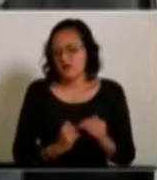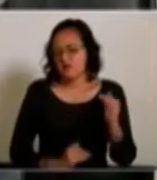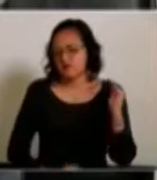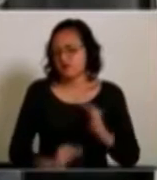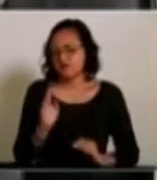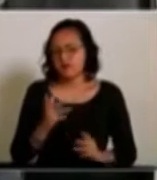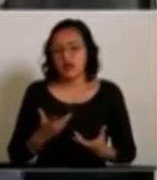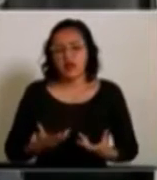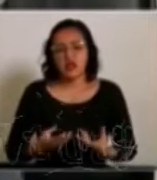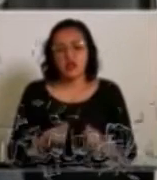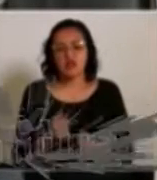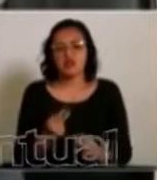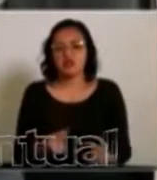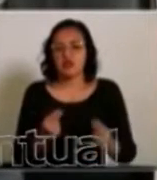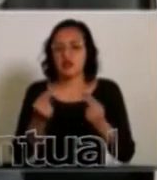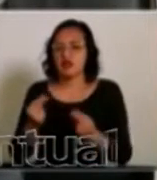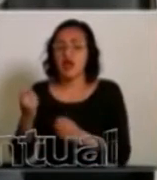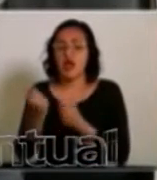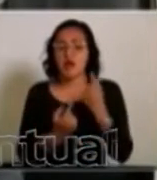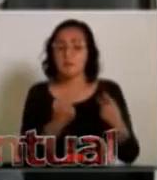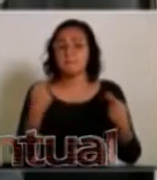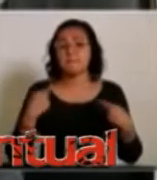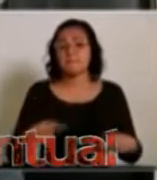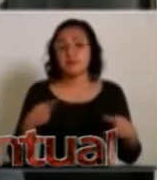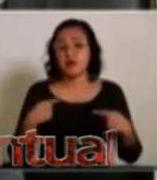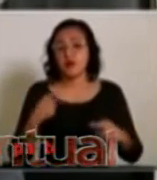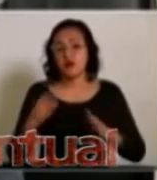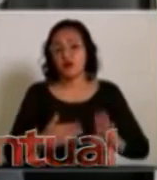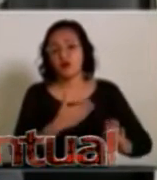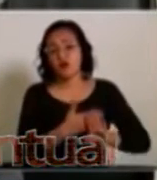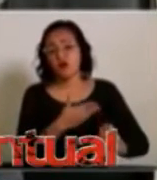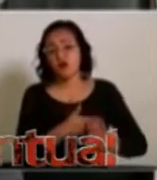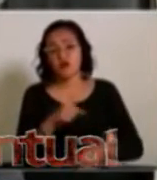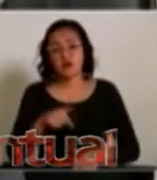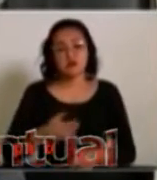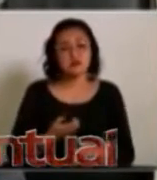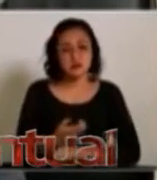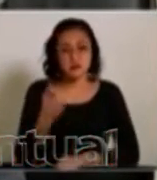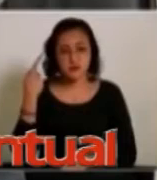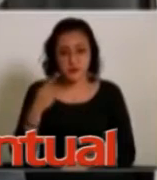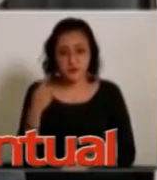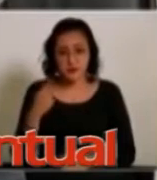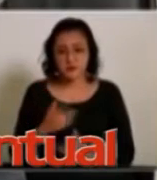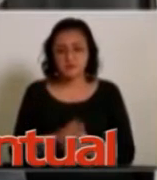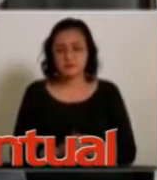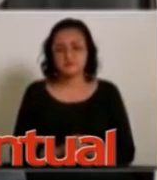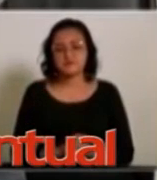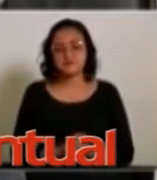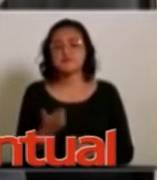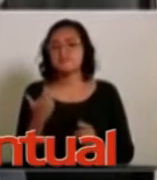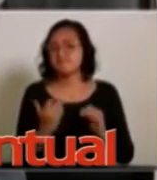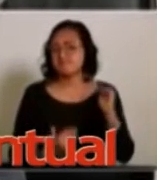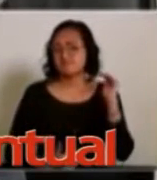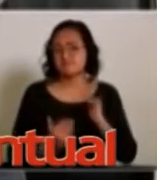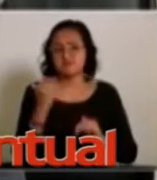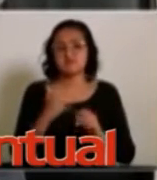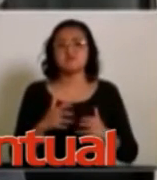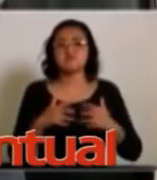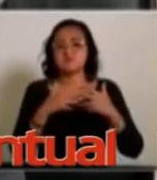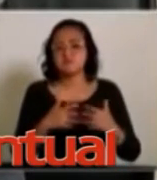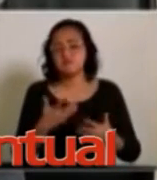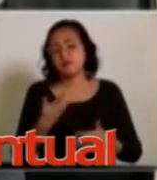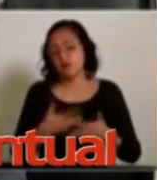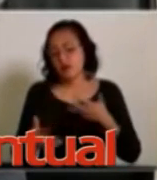para poder generar un negocio para algunas personas en contra del erario del Estado, con sobreprecios, tanto en obra como